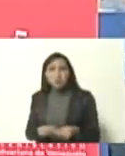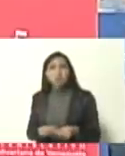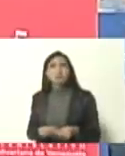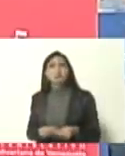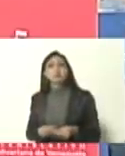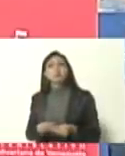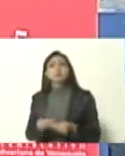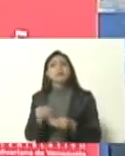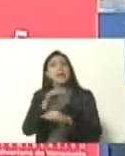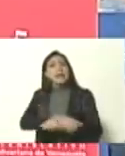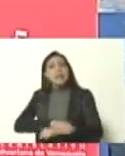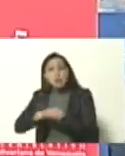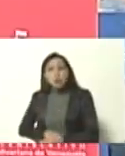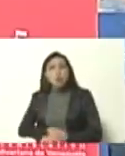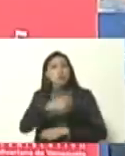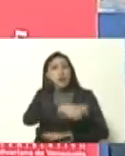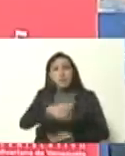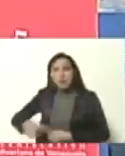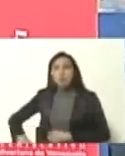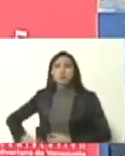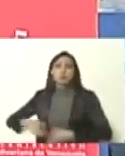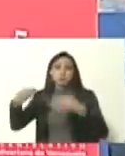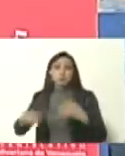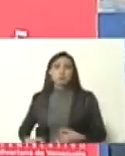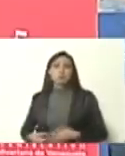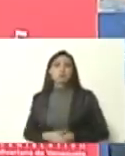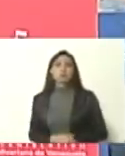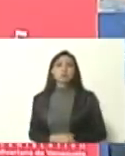detención de estos terroristas. Si no,